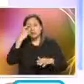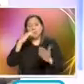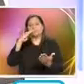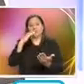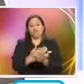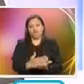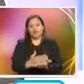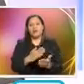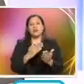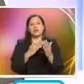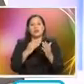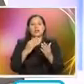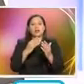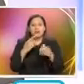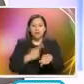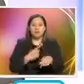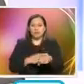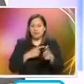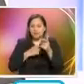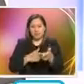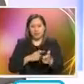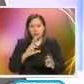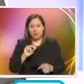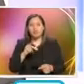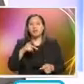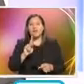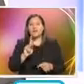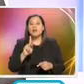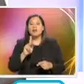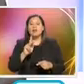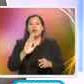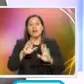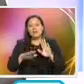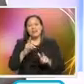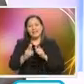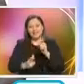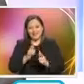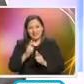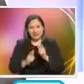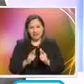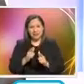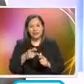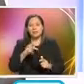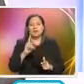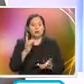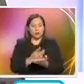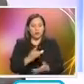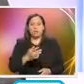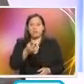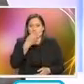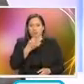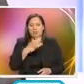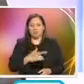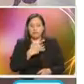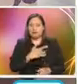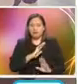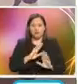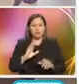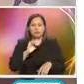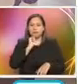avance de la enfermedad. Ok. Pero más que detener, lo que se hace es que se retrasa y se maneja a nivel de síntomas. Sí. Se manejan